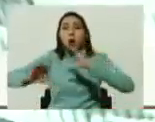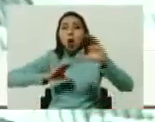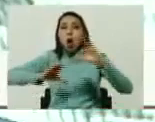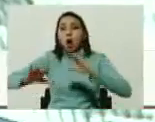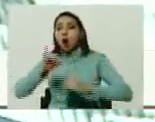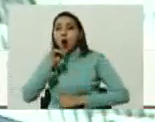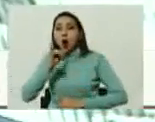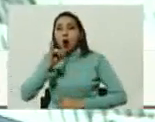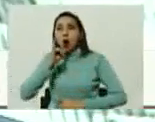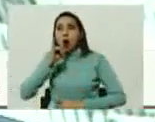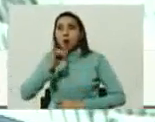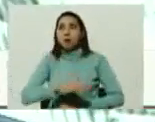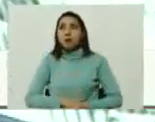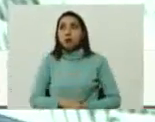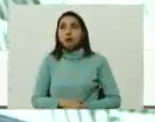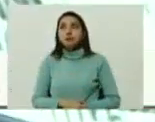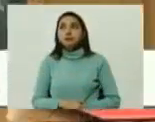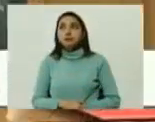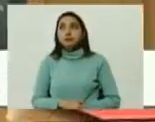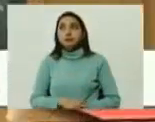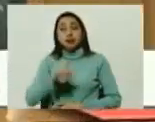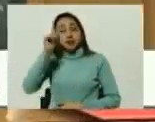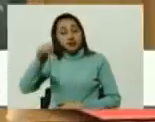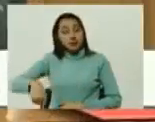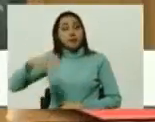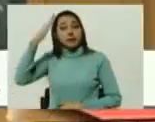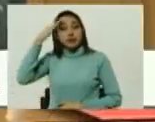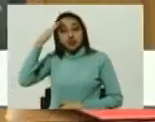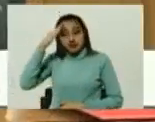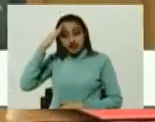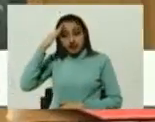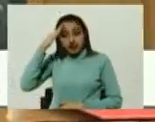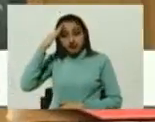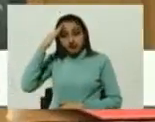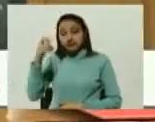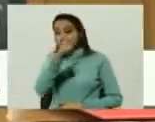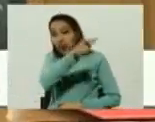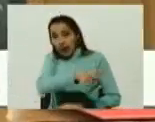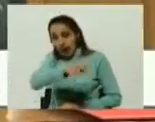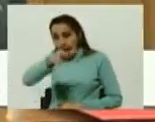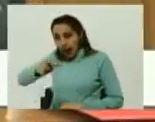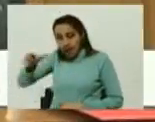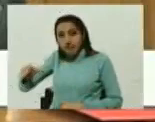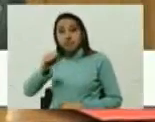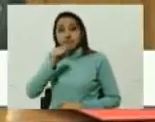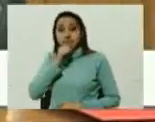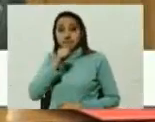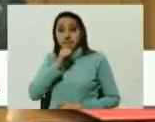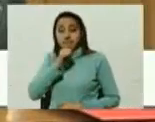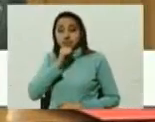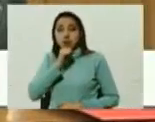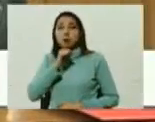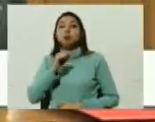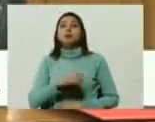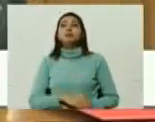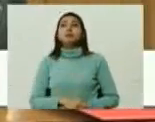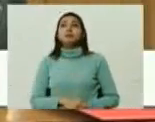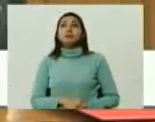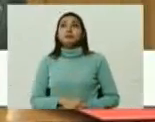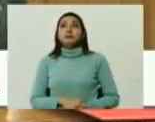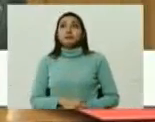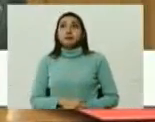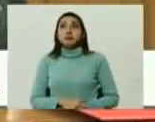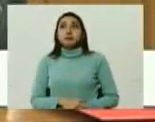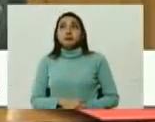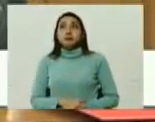información considerando que el sector poblacional de las personas adultas mayores se consagra